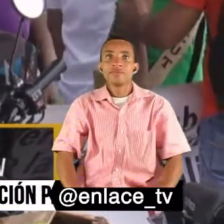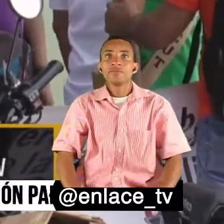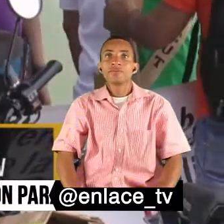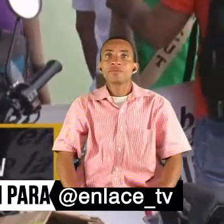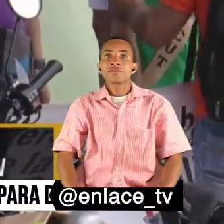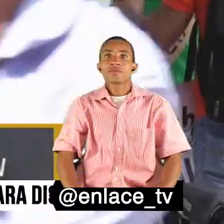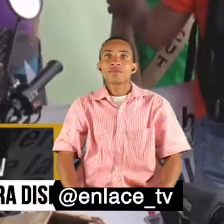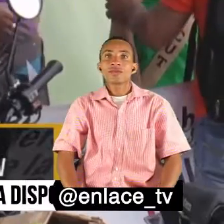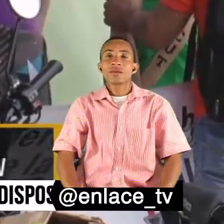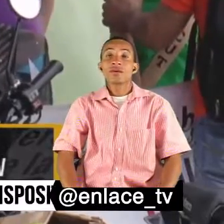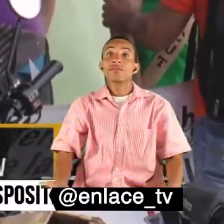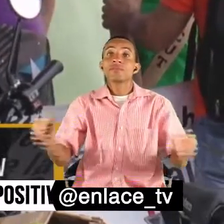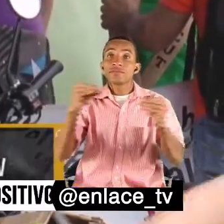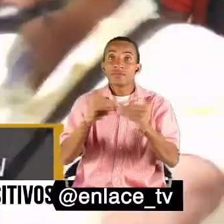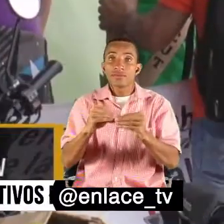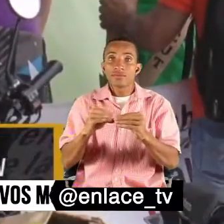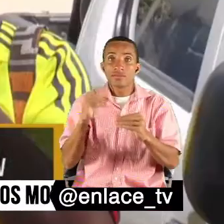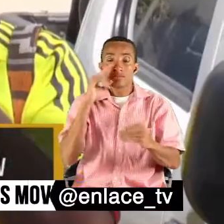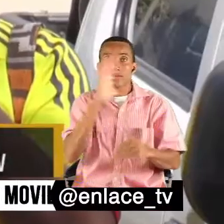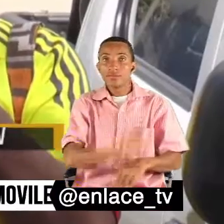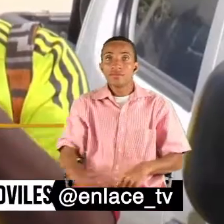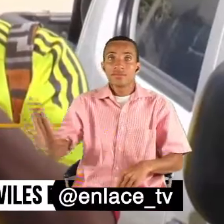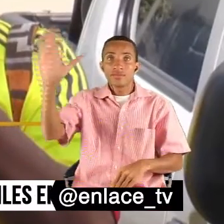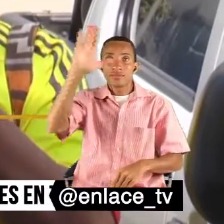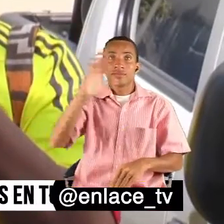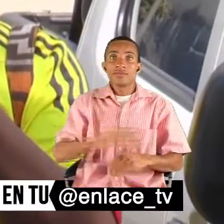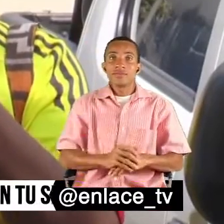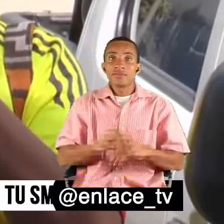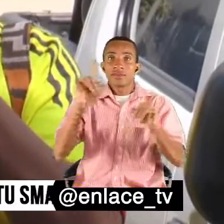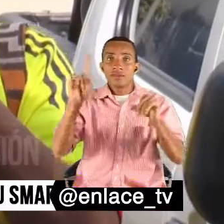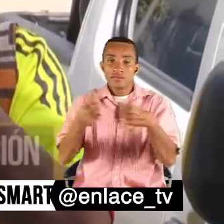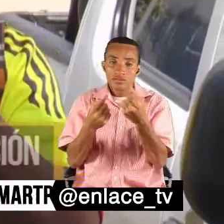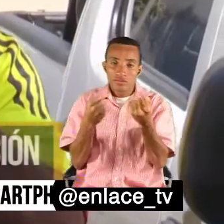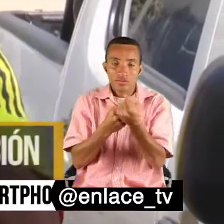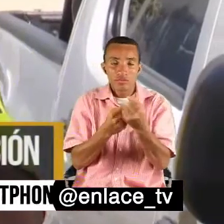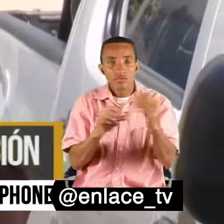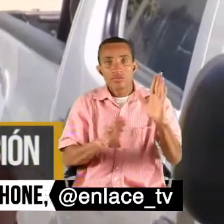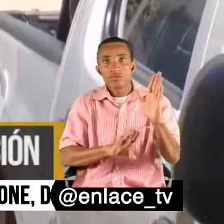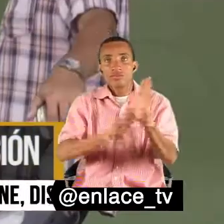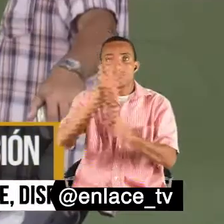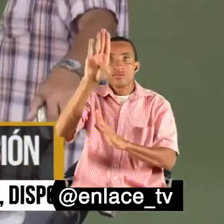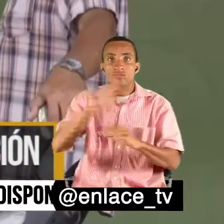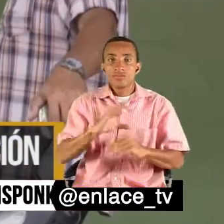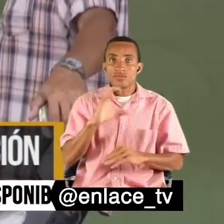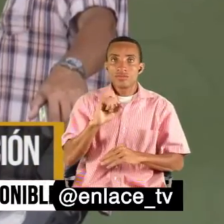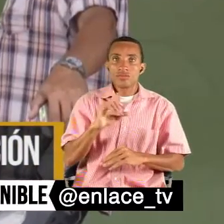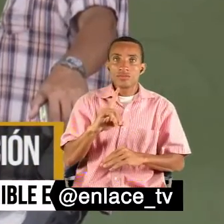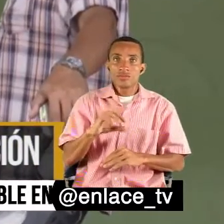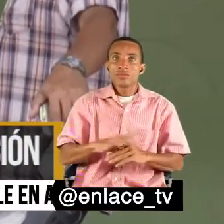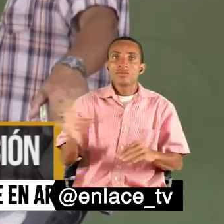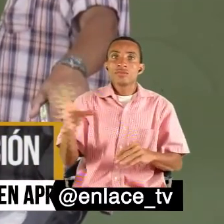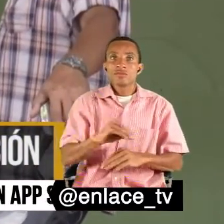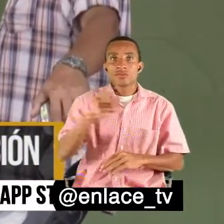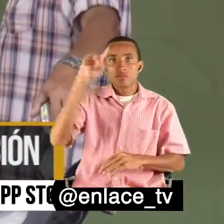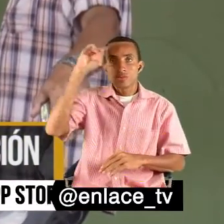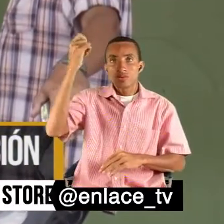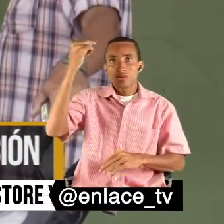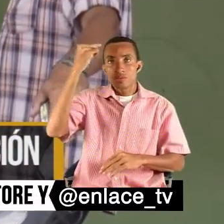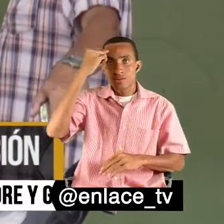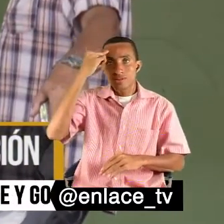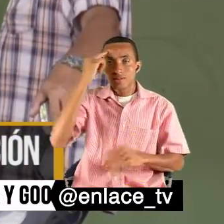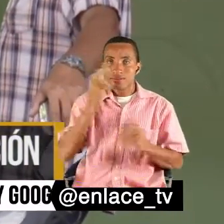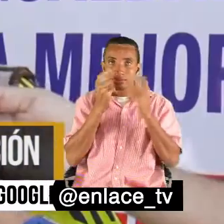además, parte de una jornada nacional en contra de la Organización para la Cooperación y Desarrollo Económico, OCDE, implementada por el gobierno nacional del presidente